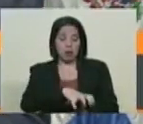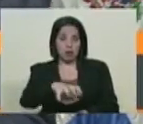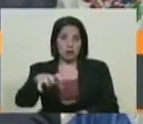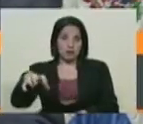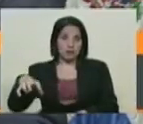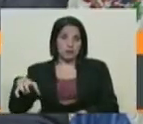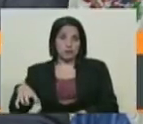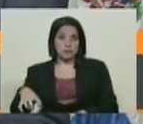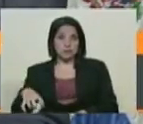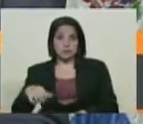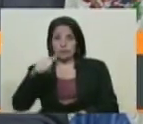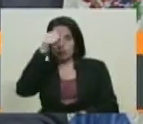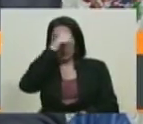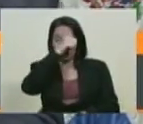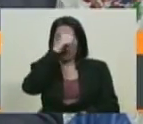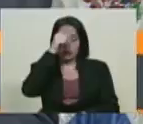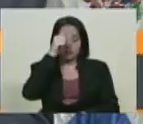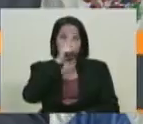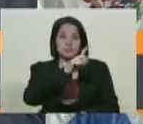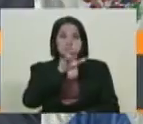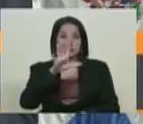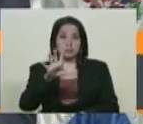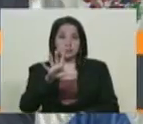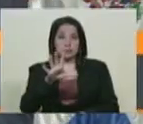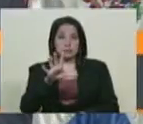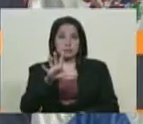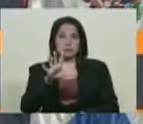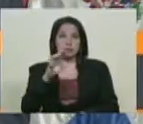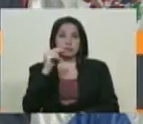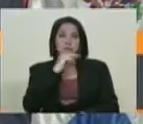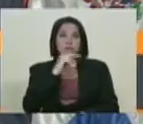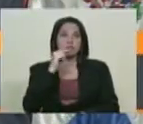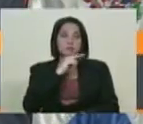pasado domingo 15 de octubre de